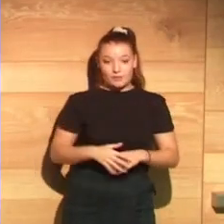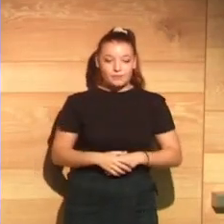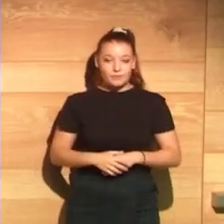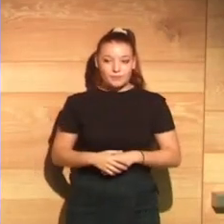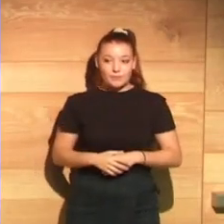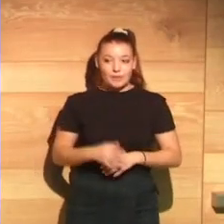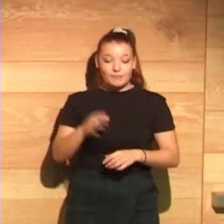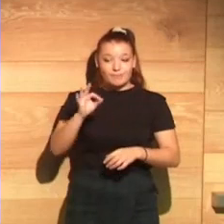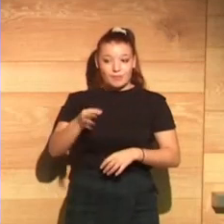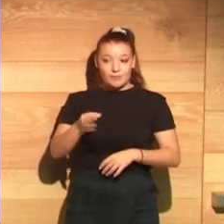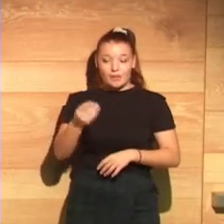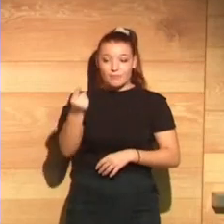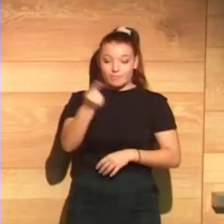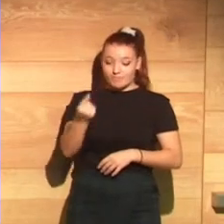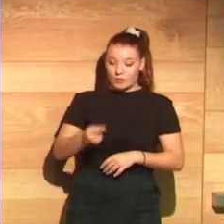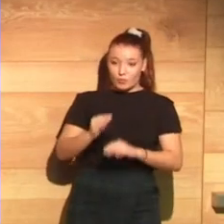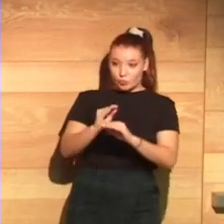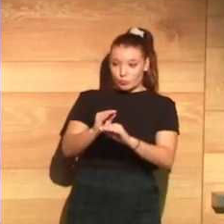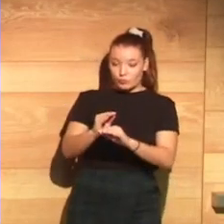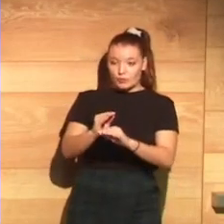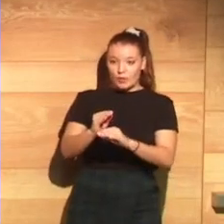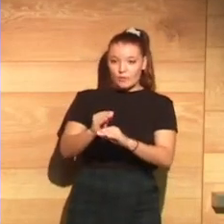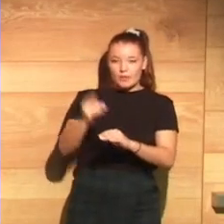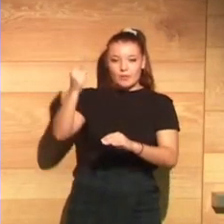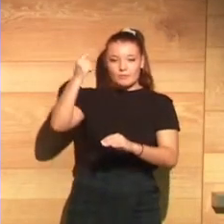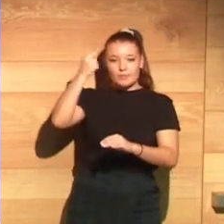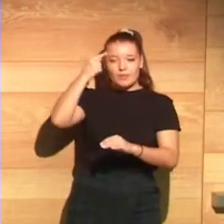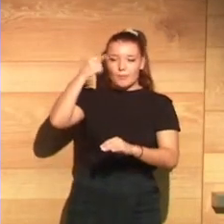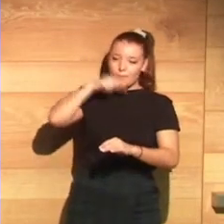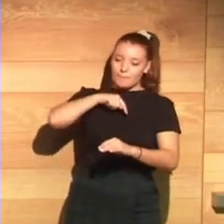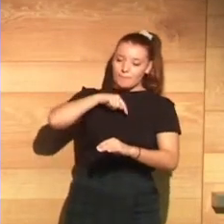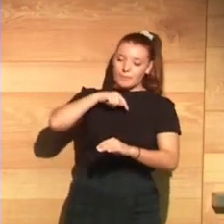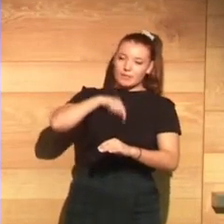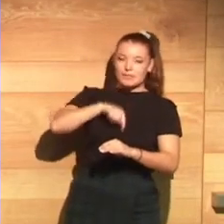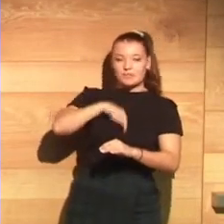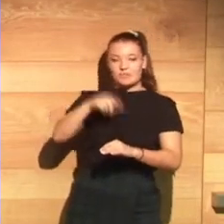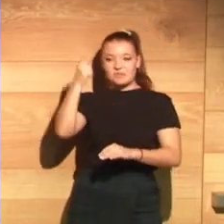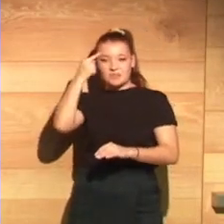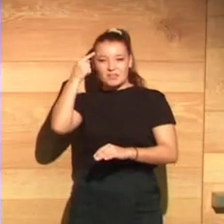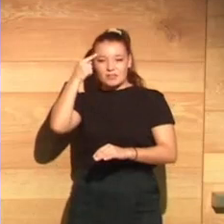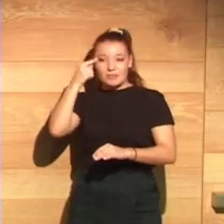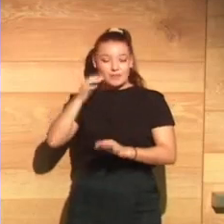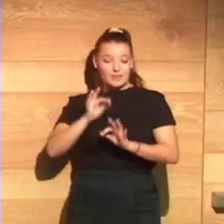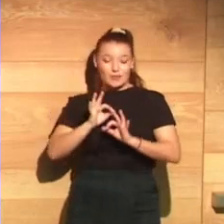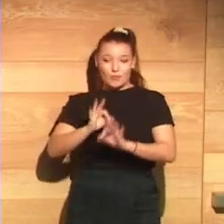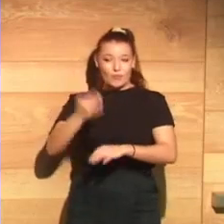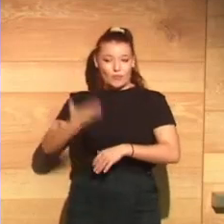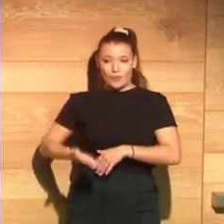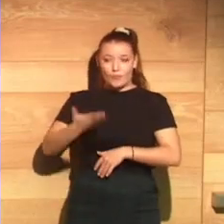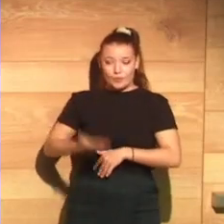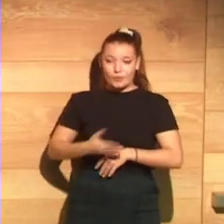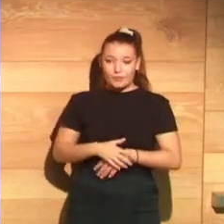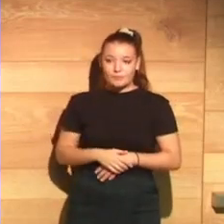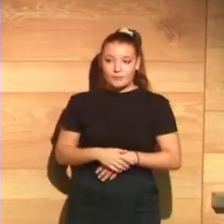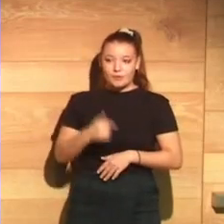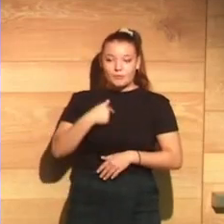tus dibujos sí que captan muy bien el estado mental, ¿no? Que además en el caso de Marilyn es fundamental, porque